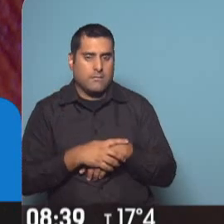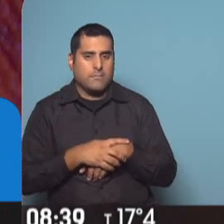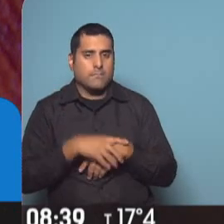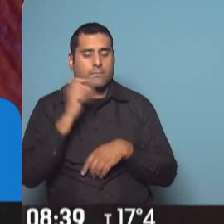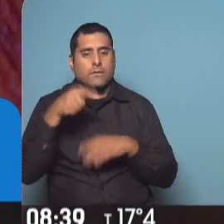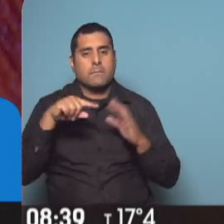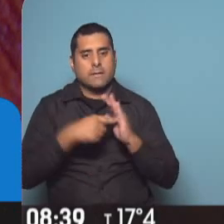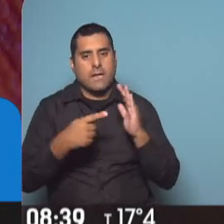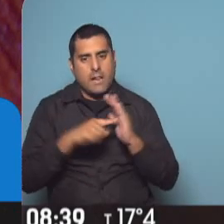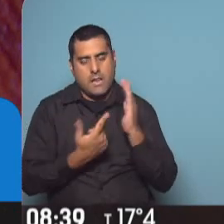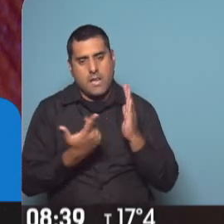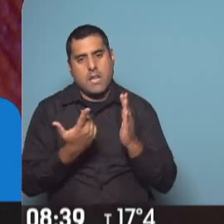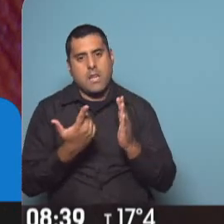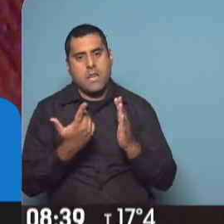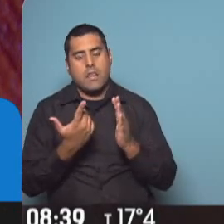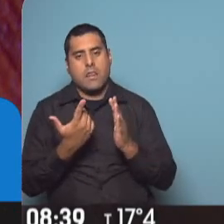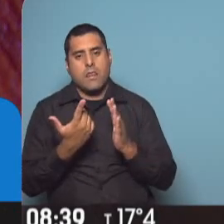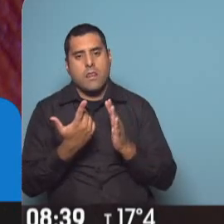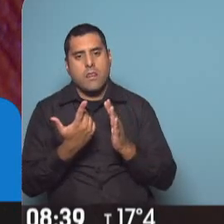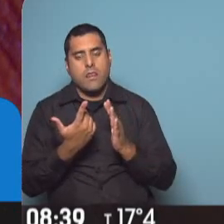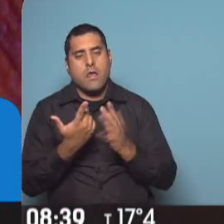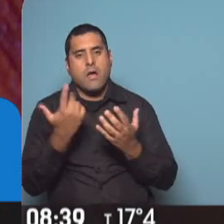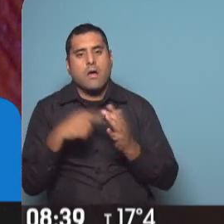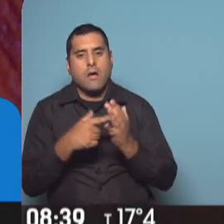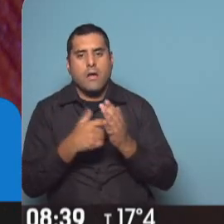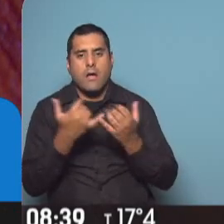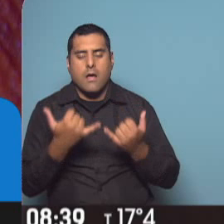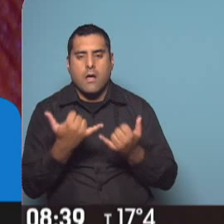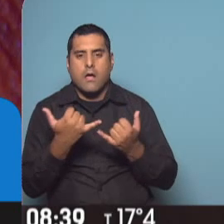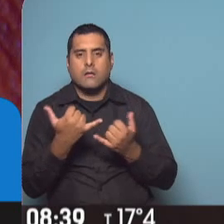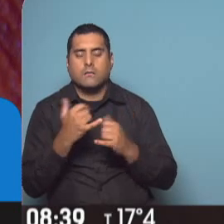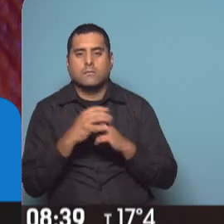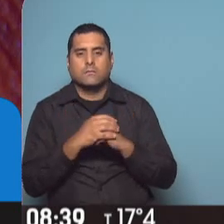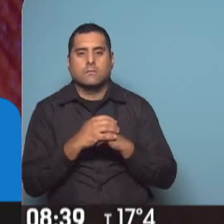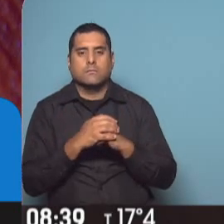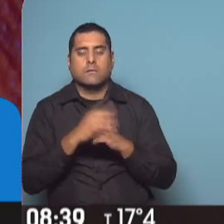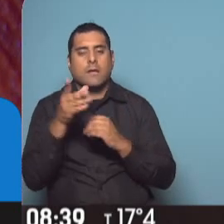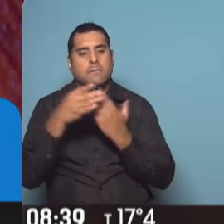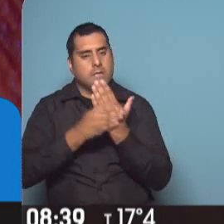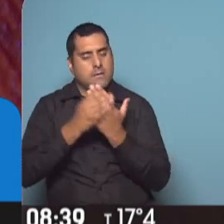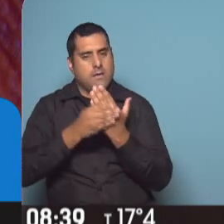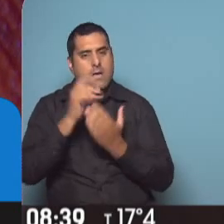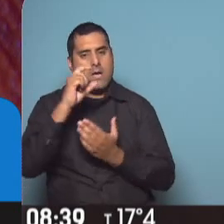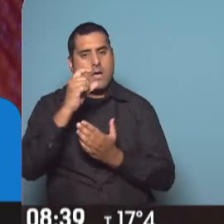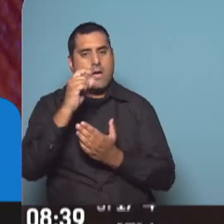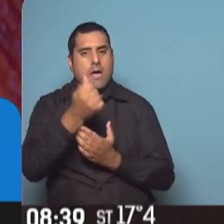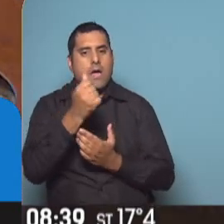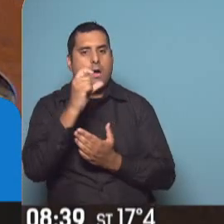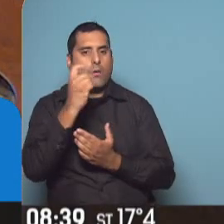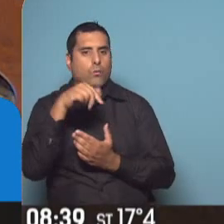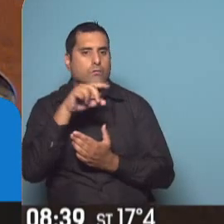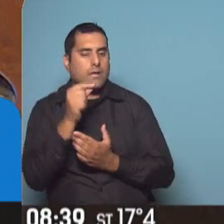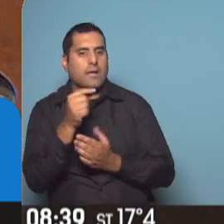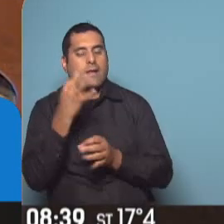ciudad buenos seres específicamente existe lo que la administración le da cunha está llevando adelante que se llama escuela del